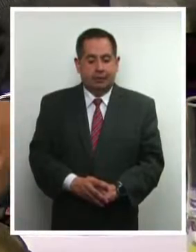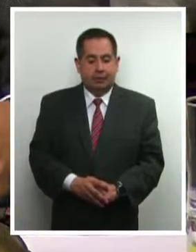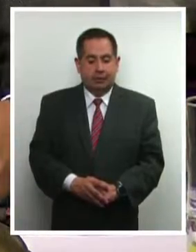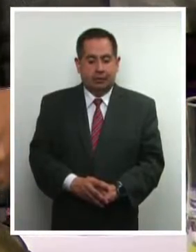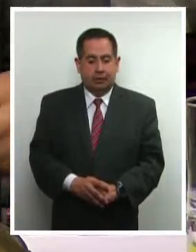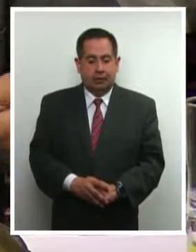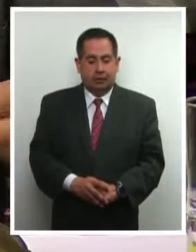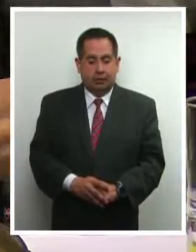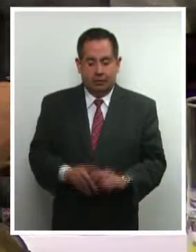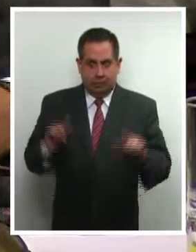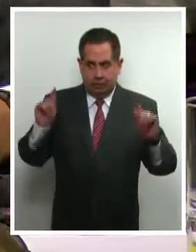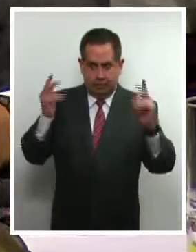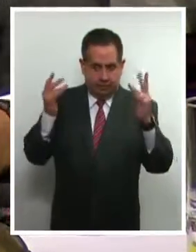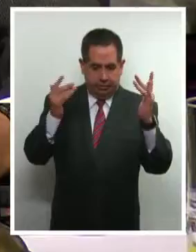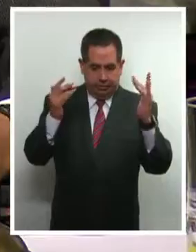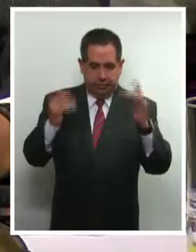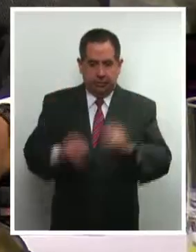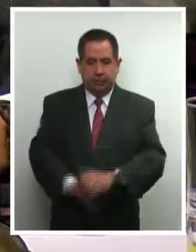Permítanme un segundo.